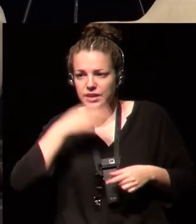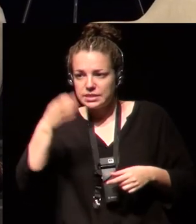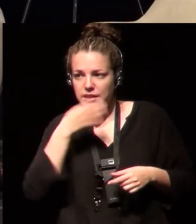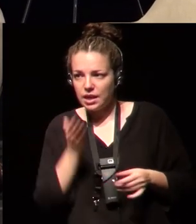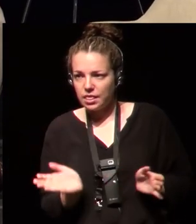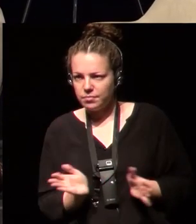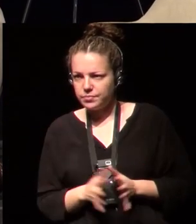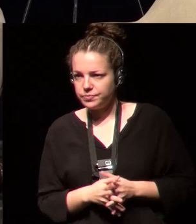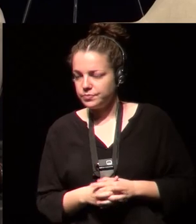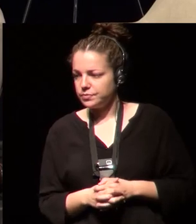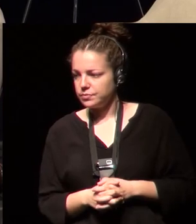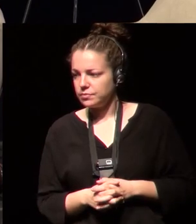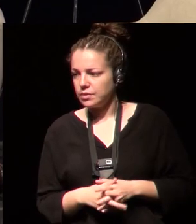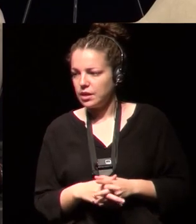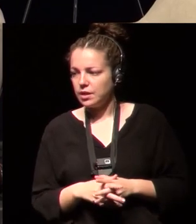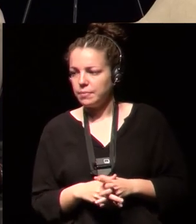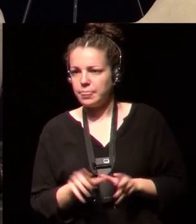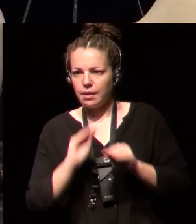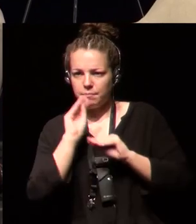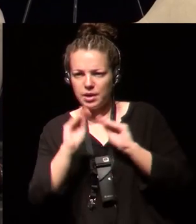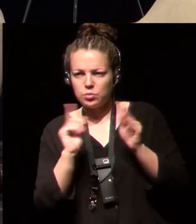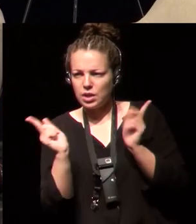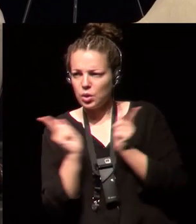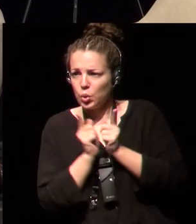¿Alguna pregunta corta? Cortita.